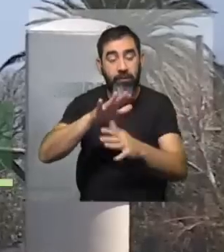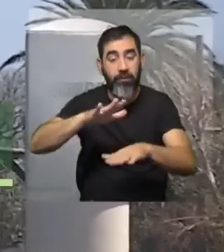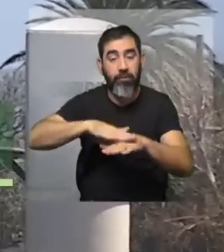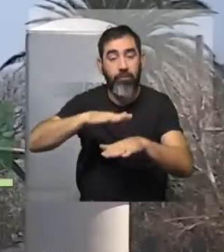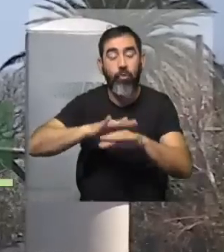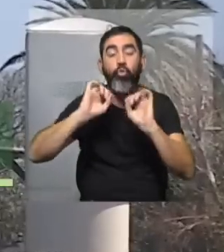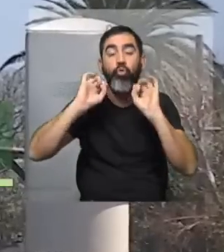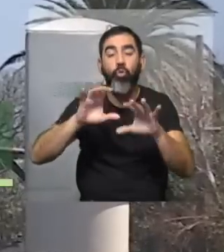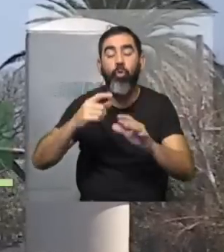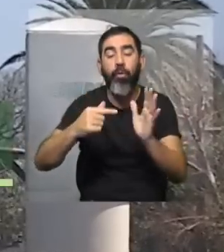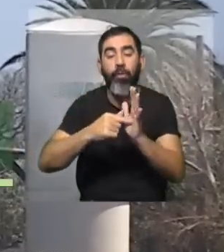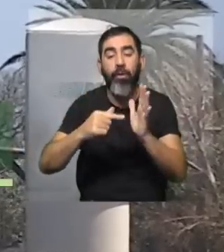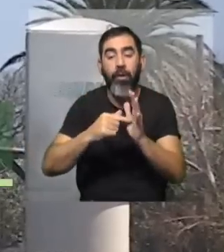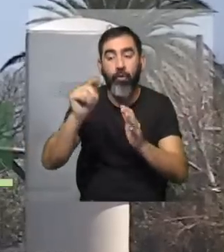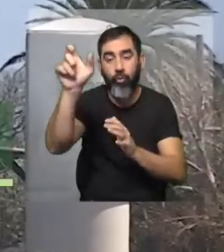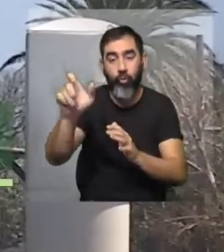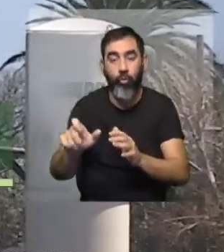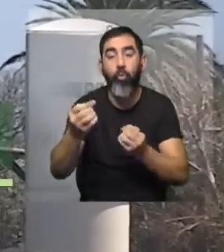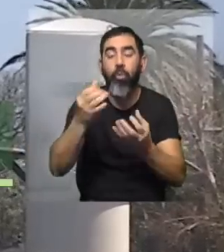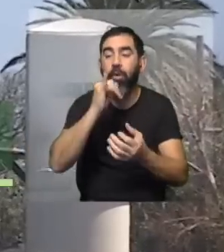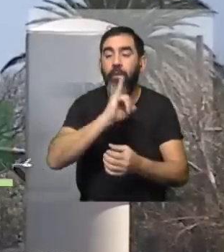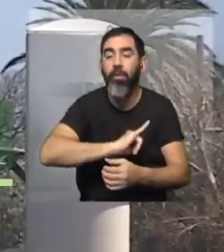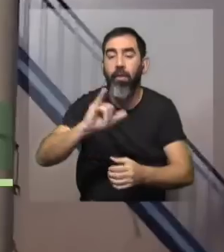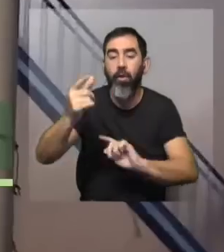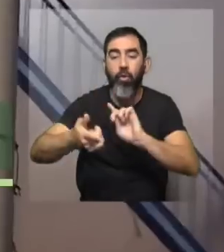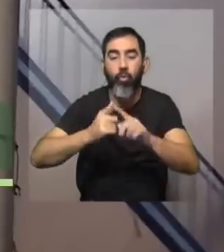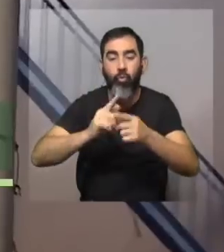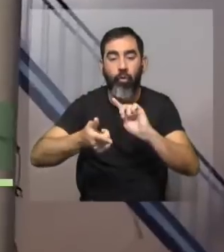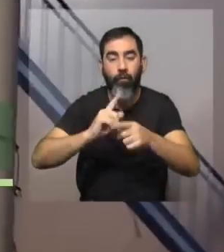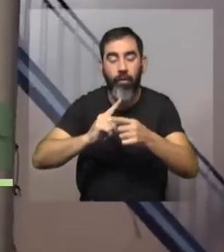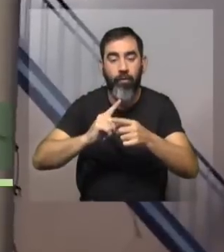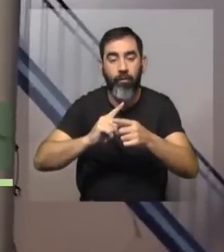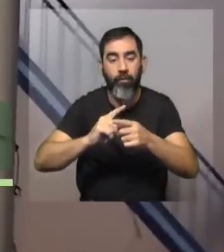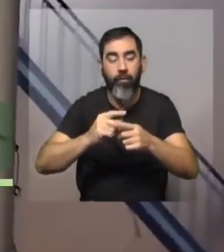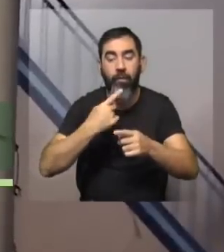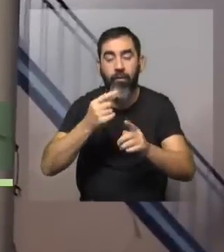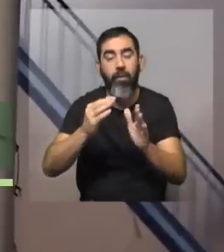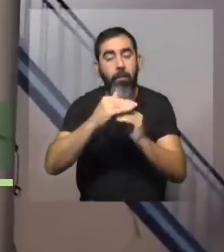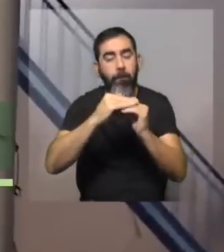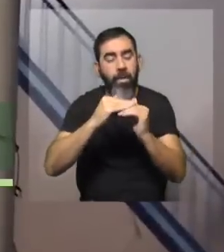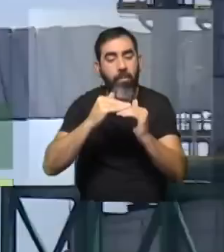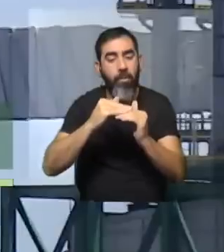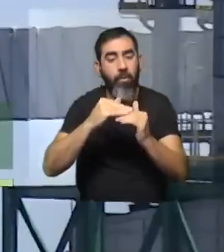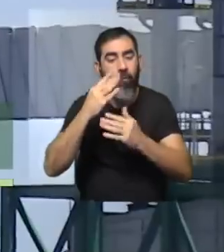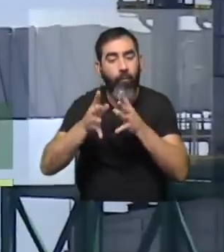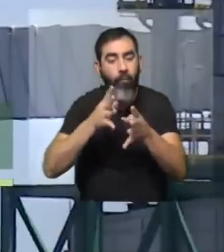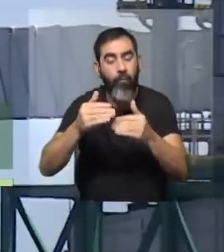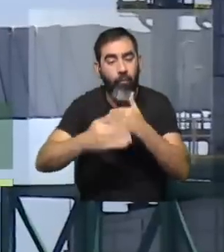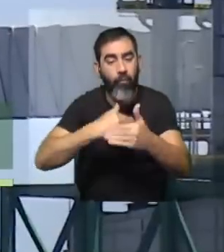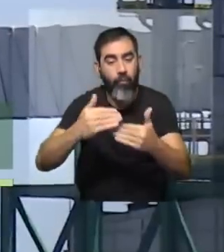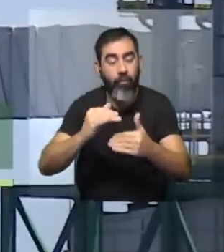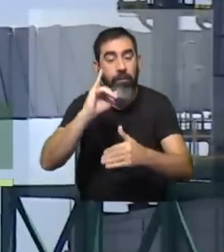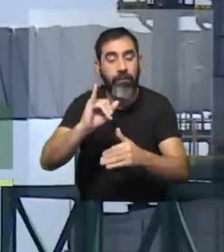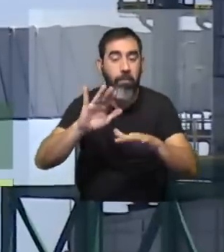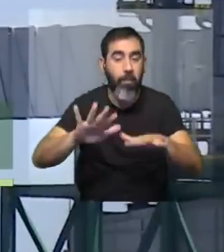responsabilidad exclusiva del directorio por haber denunciado ese convenio colectivo que fijaba las condiciones mínimas para mantener operativa en la refinería